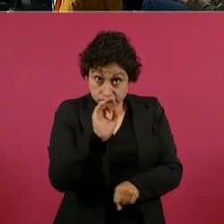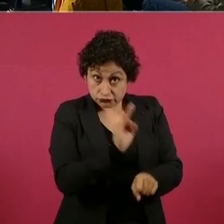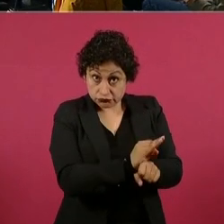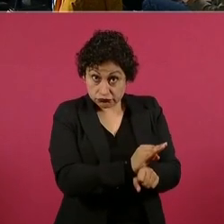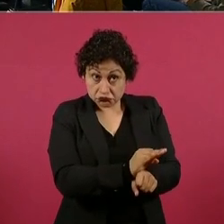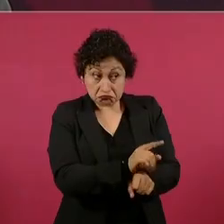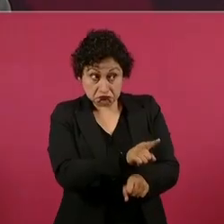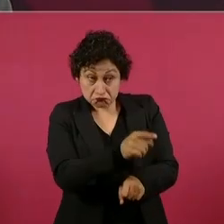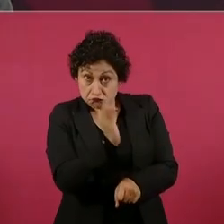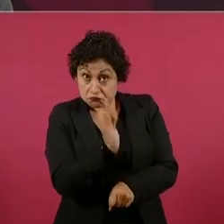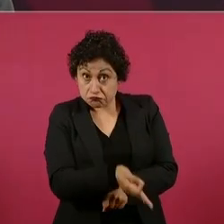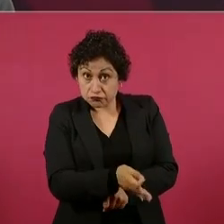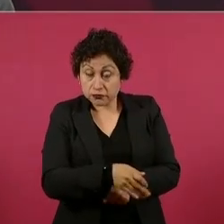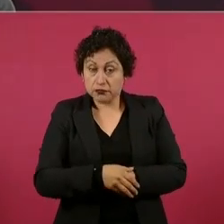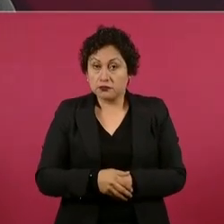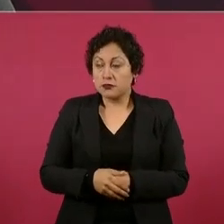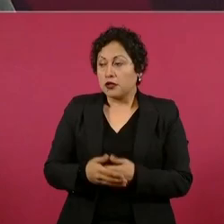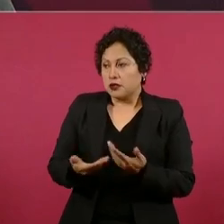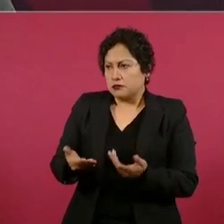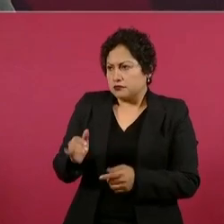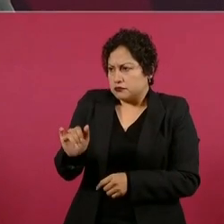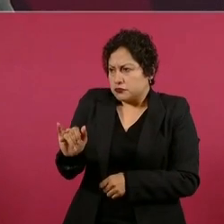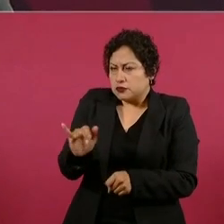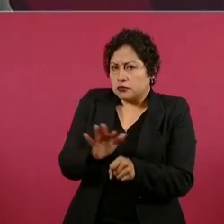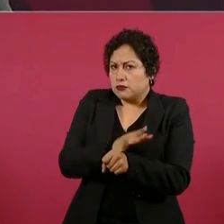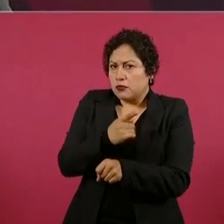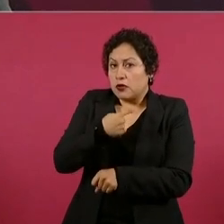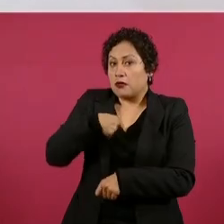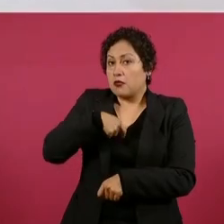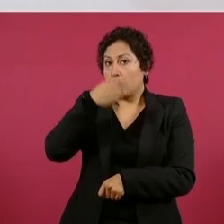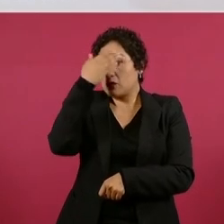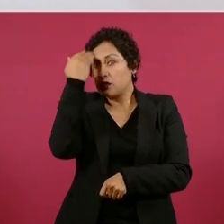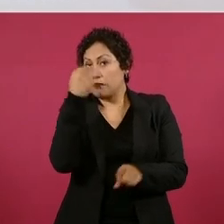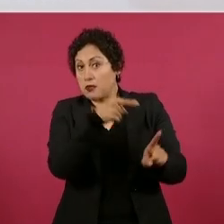estaba enterado de esta situación.